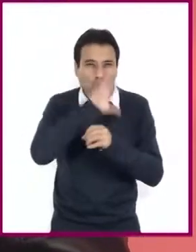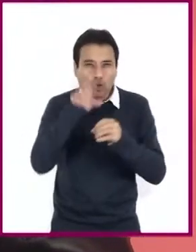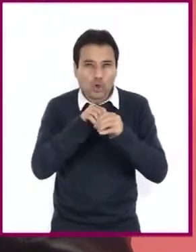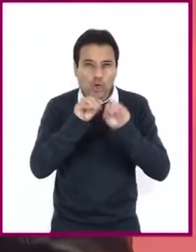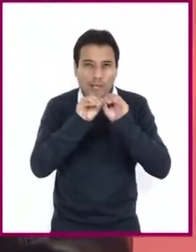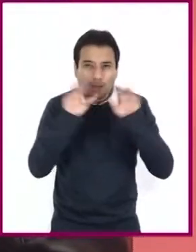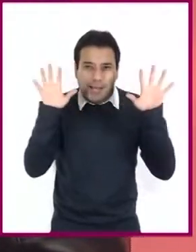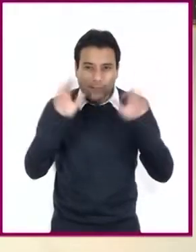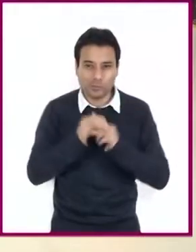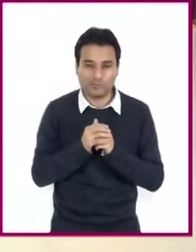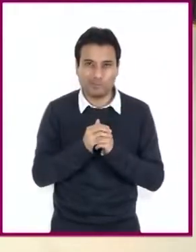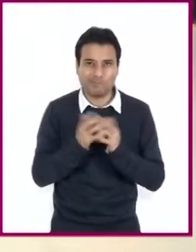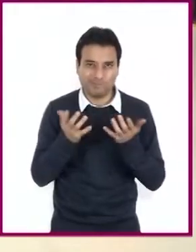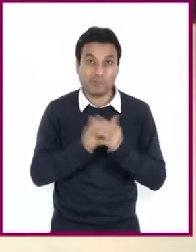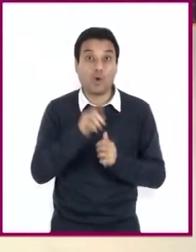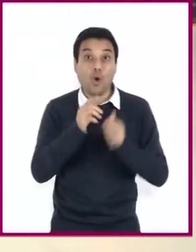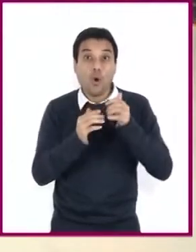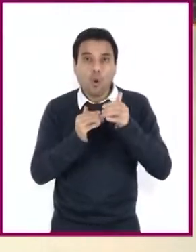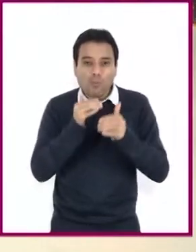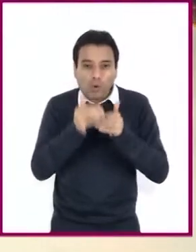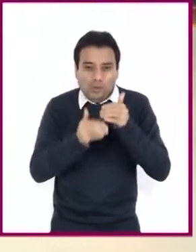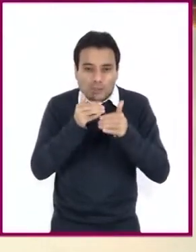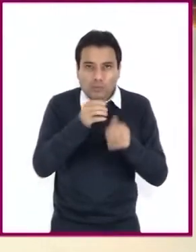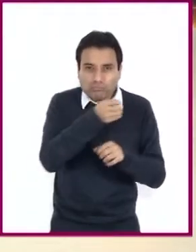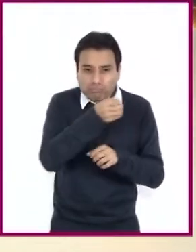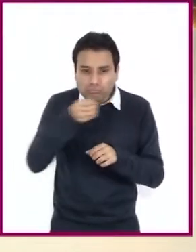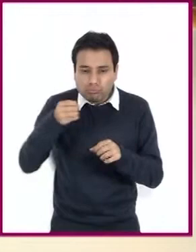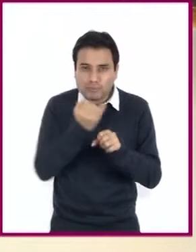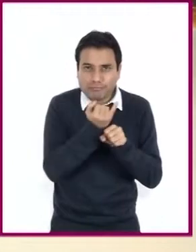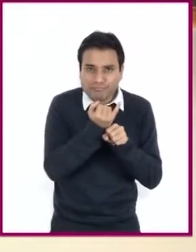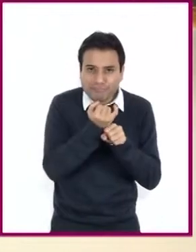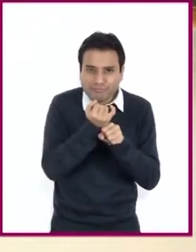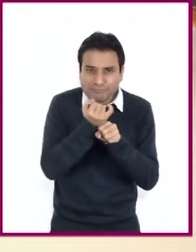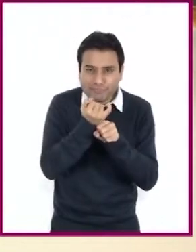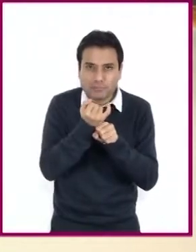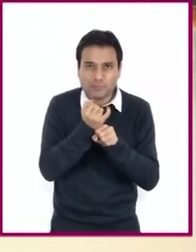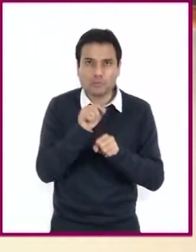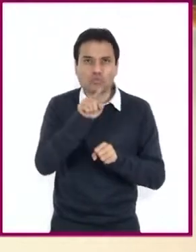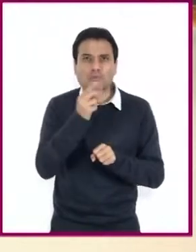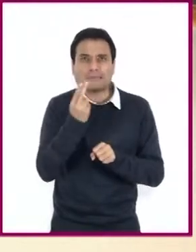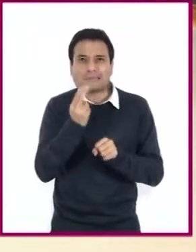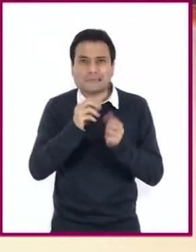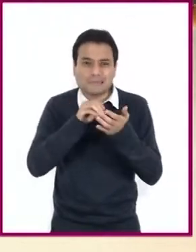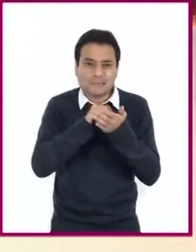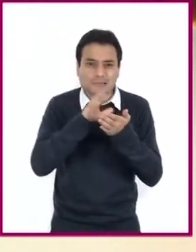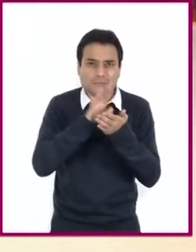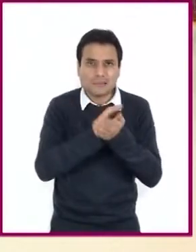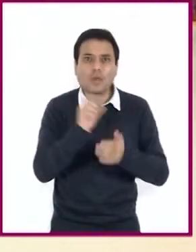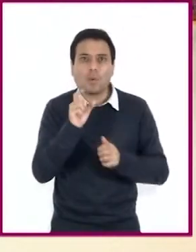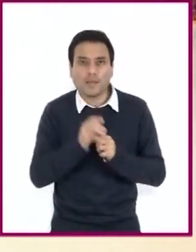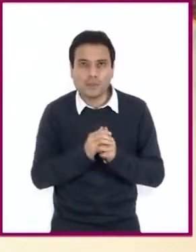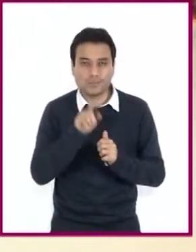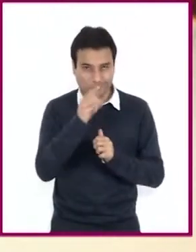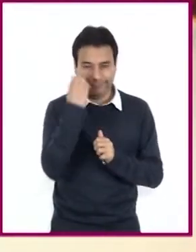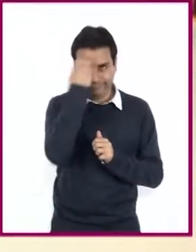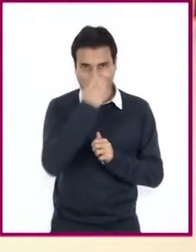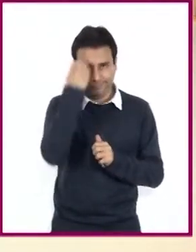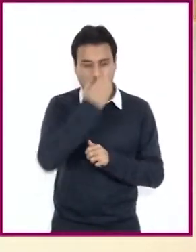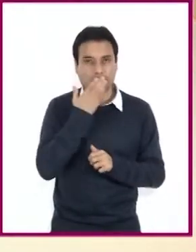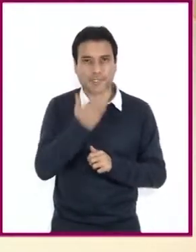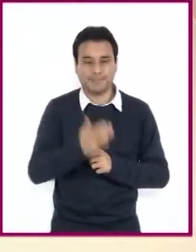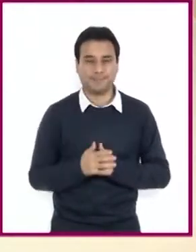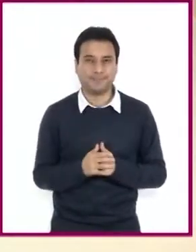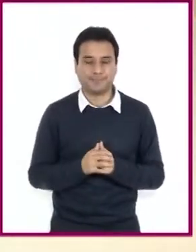observar en qué momento del proceso de investigación tienen que hacer las notas de observación de un experimento